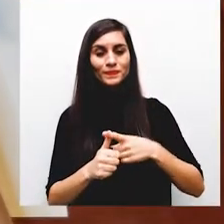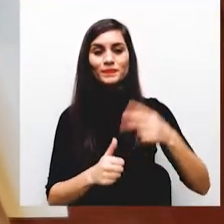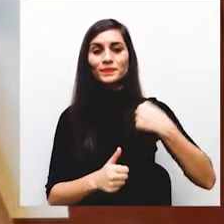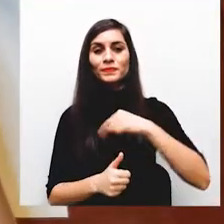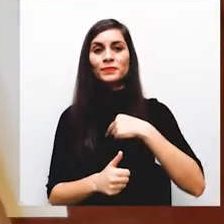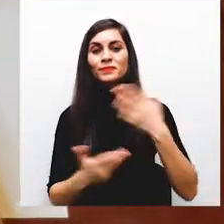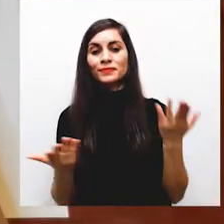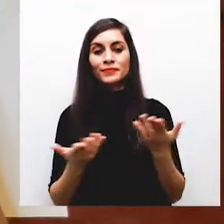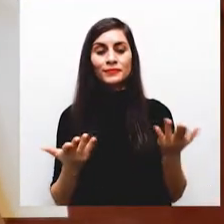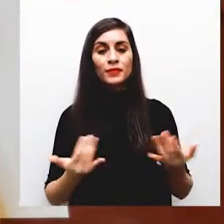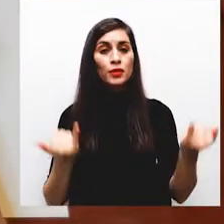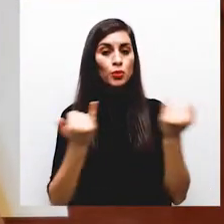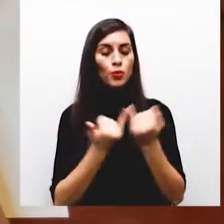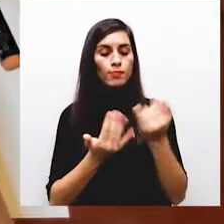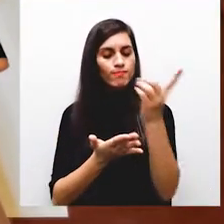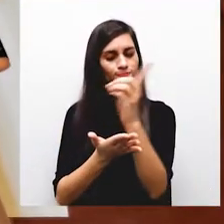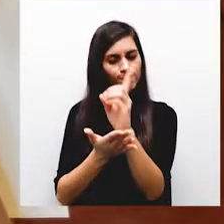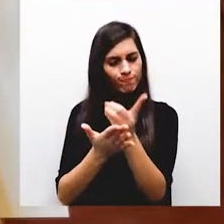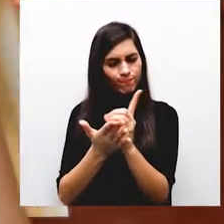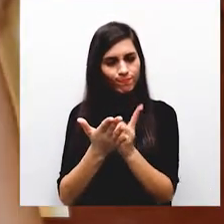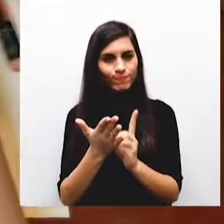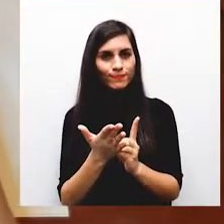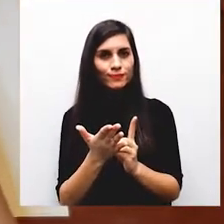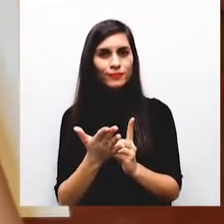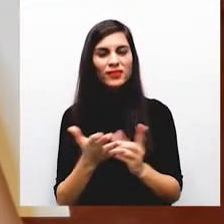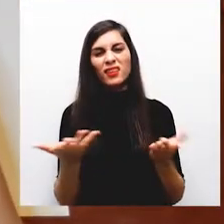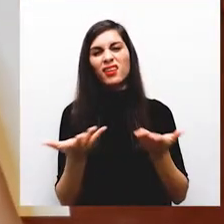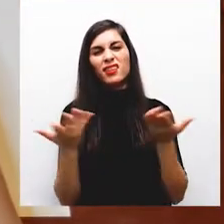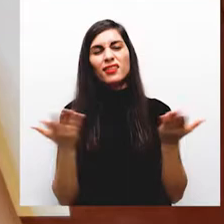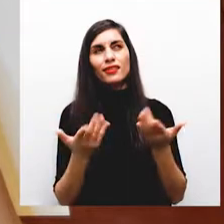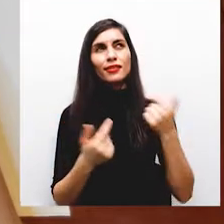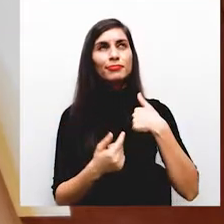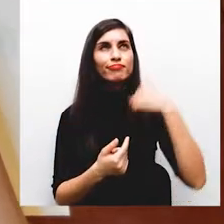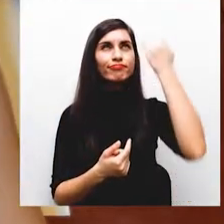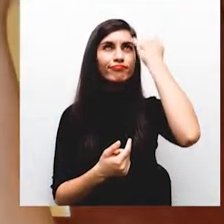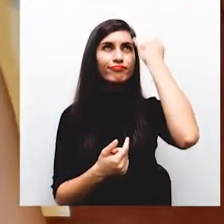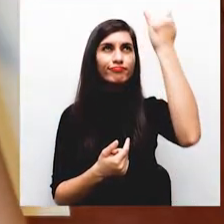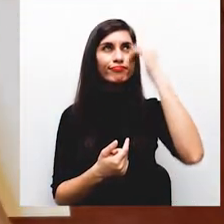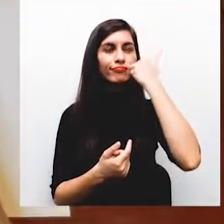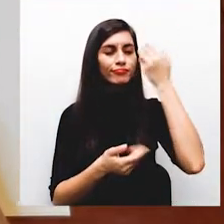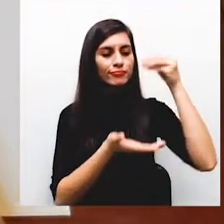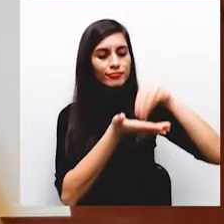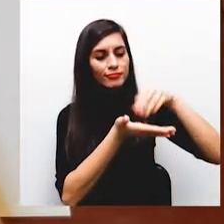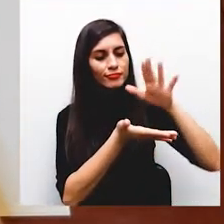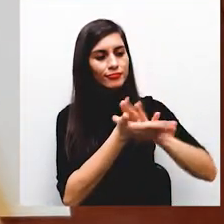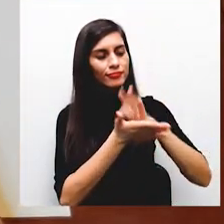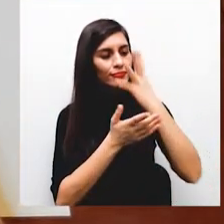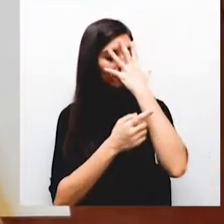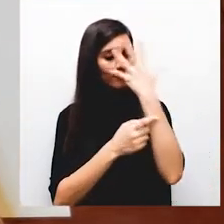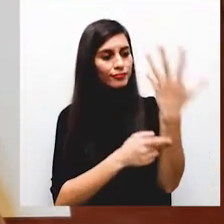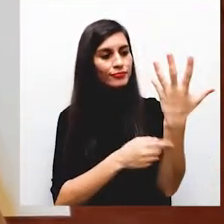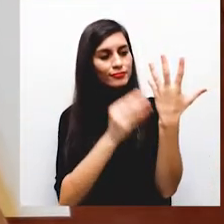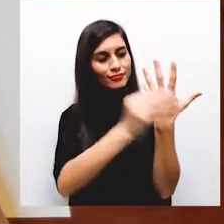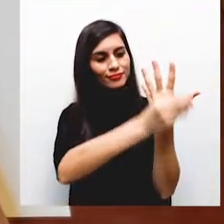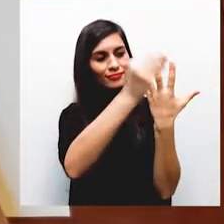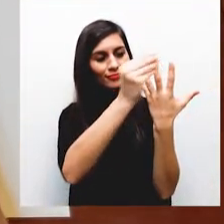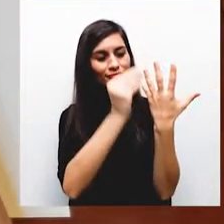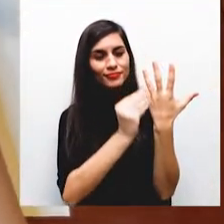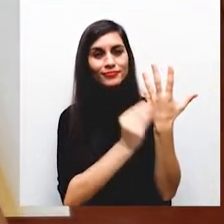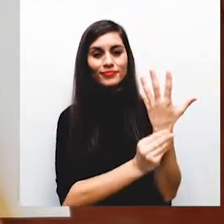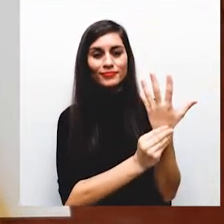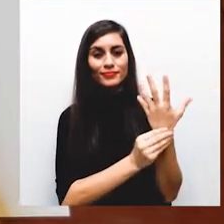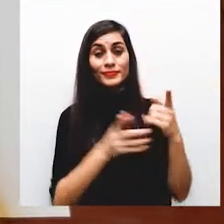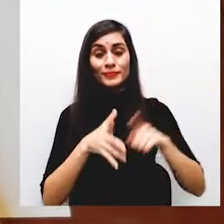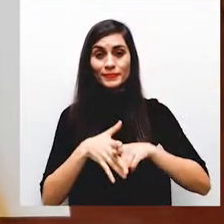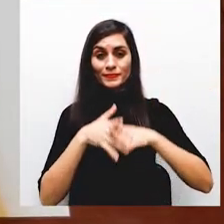Primero que nada, debemos diseñar nuestra máscara. ¿Qué es lo que queremos plasmar en el diseño